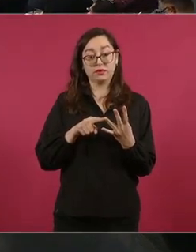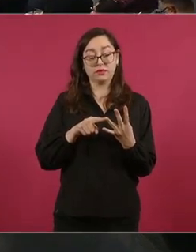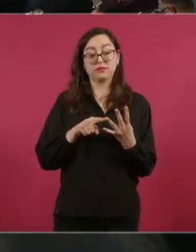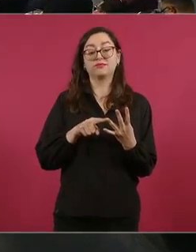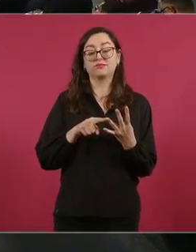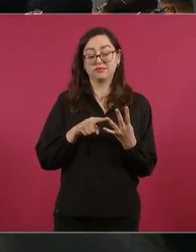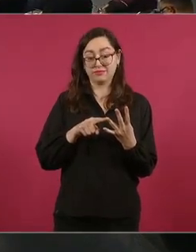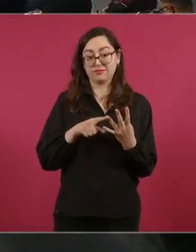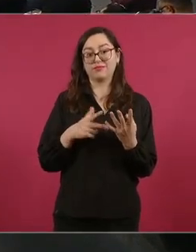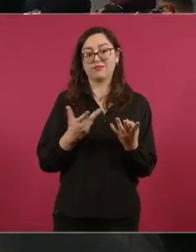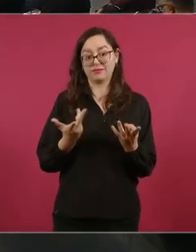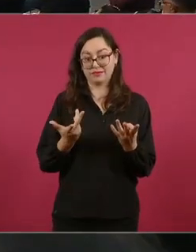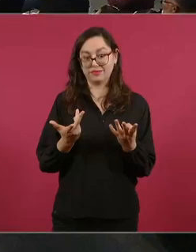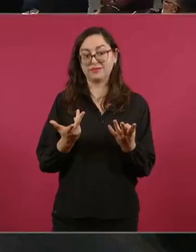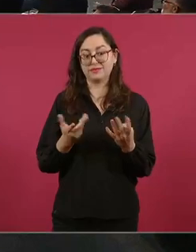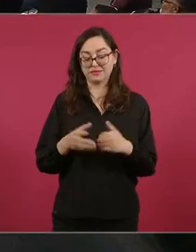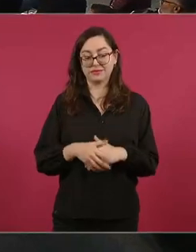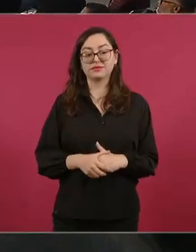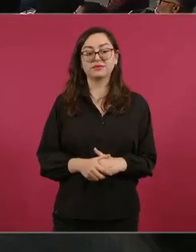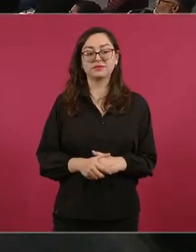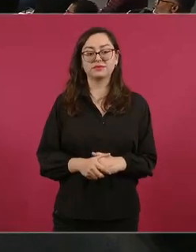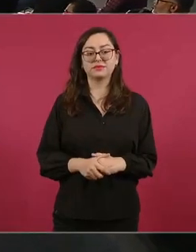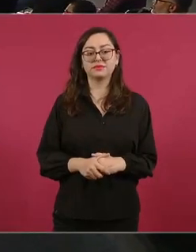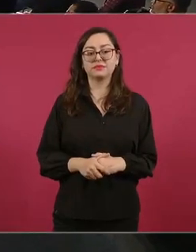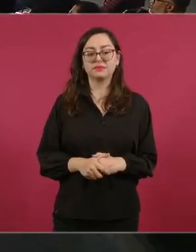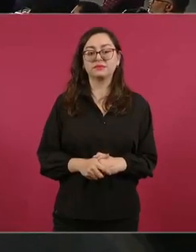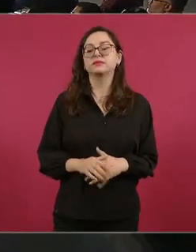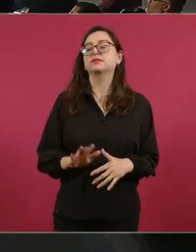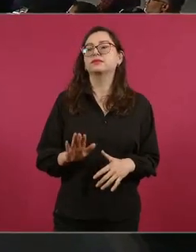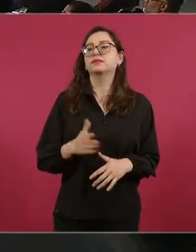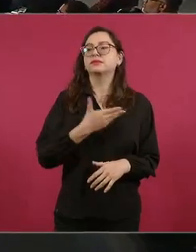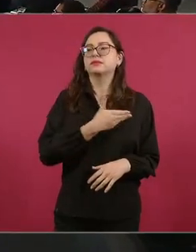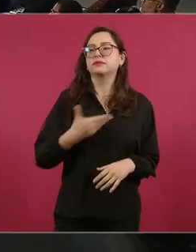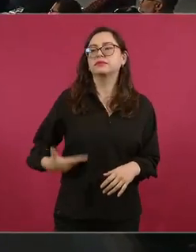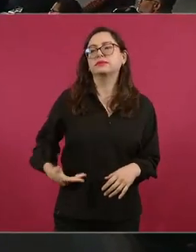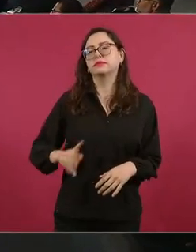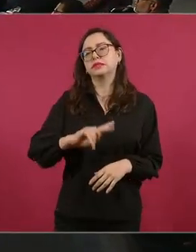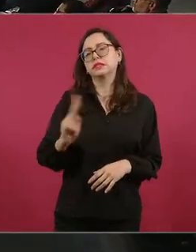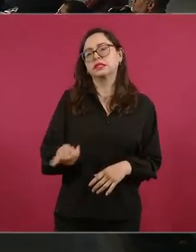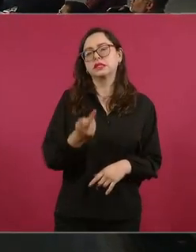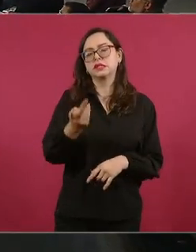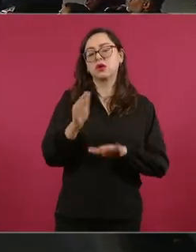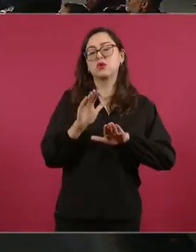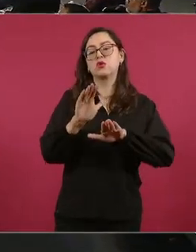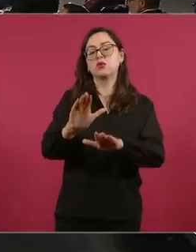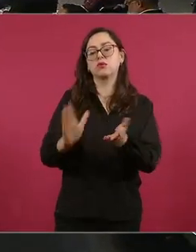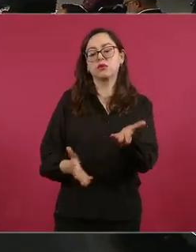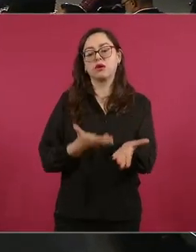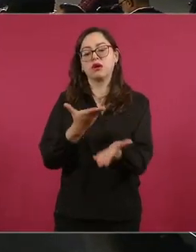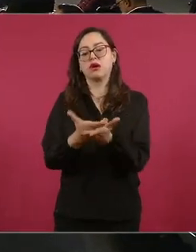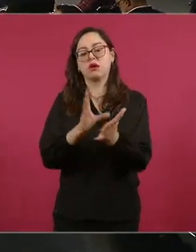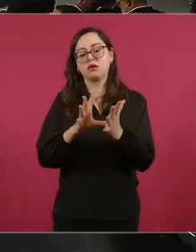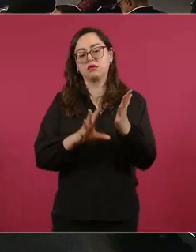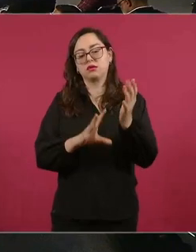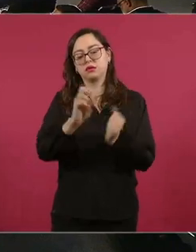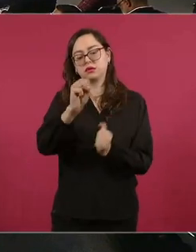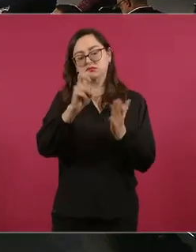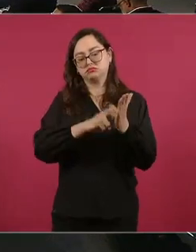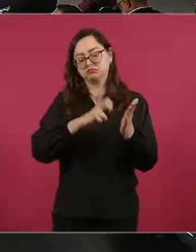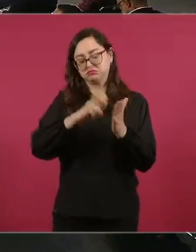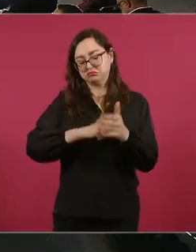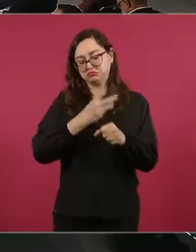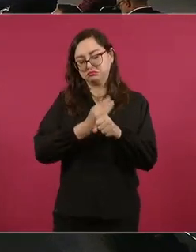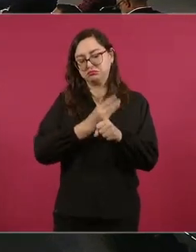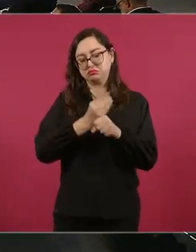Sí. Presidente, regresando al tema de las iniciativas, yo quiero preguntarle, bueno, eso es el hacia futuro, lo que se está planteando hacia futuro. Sin